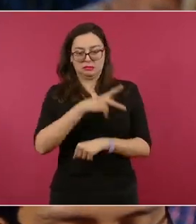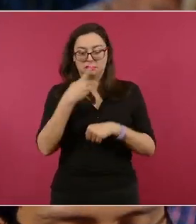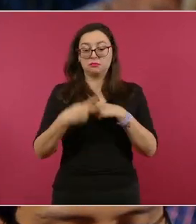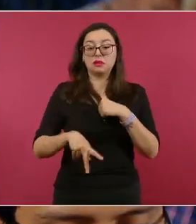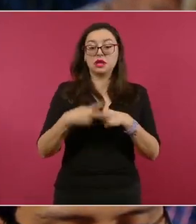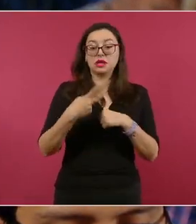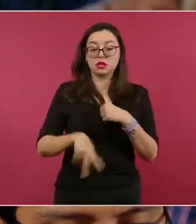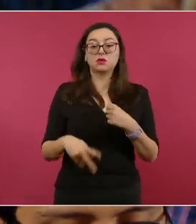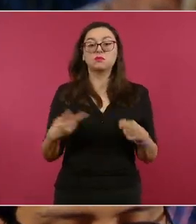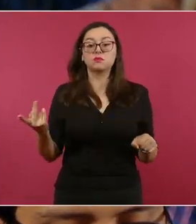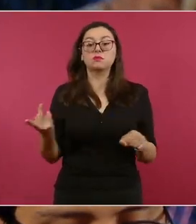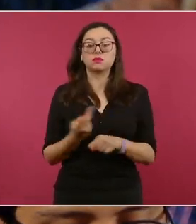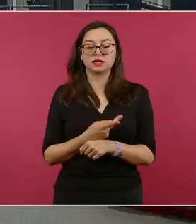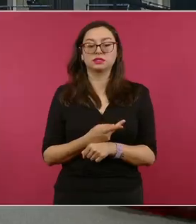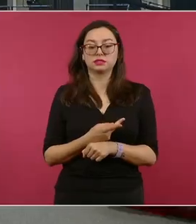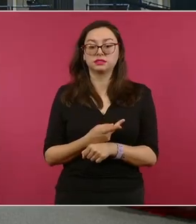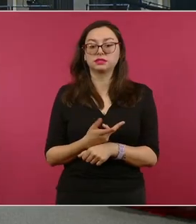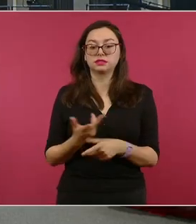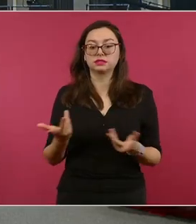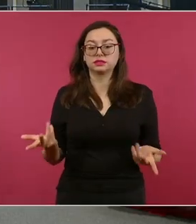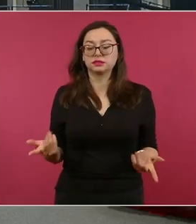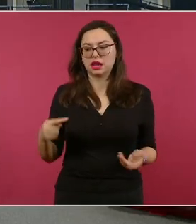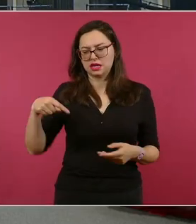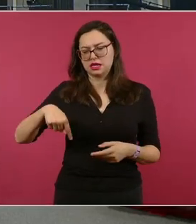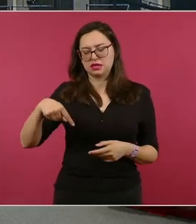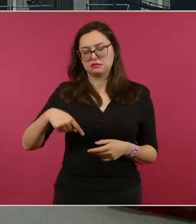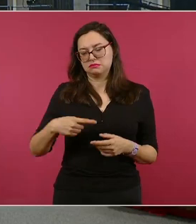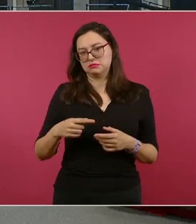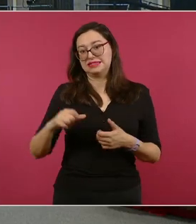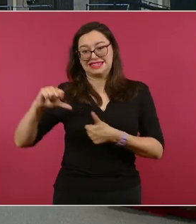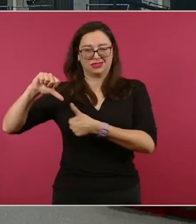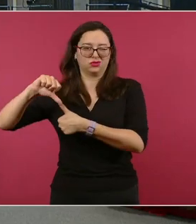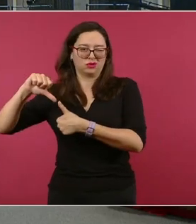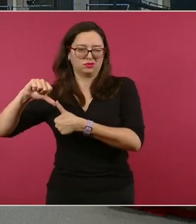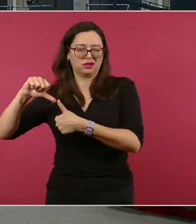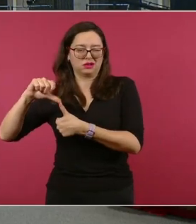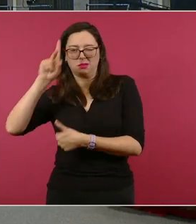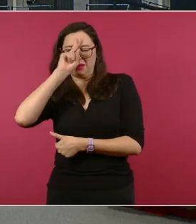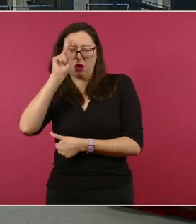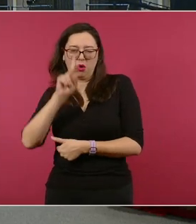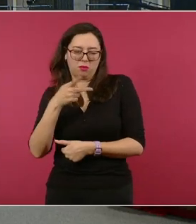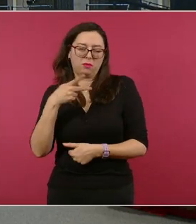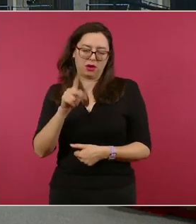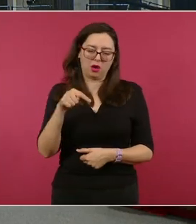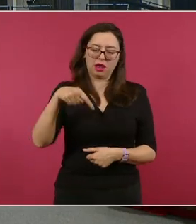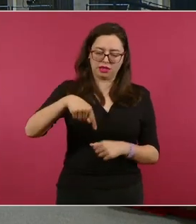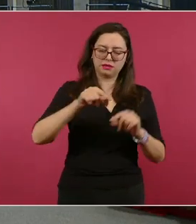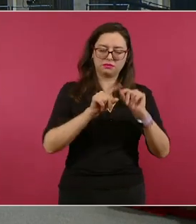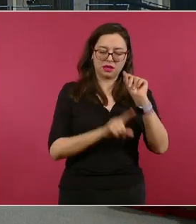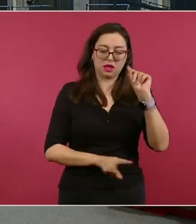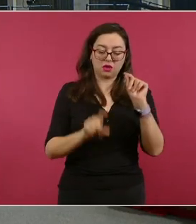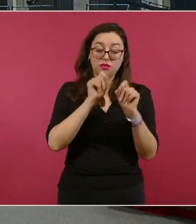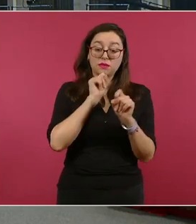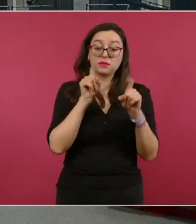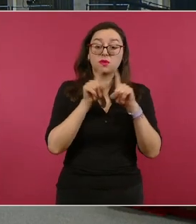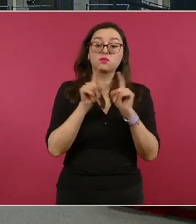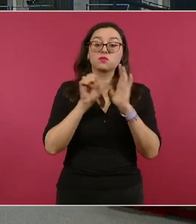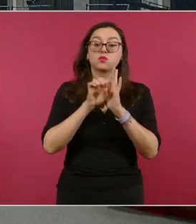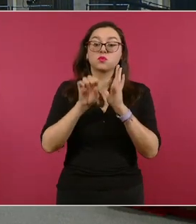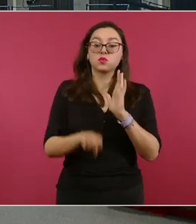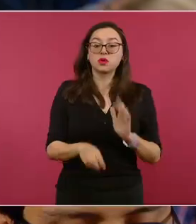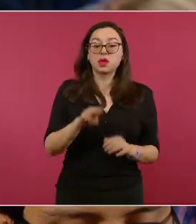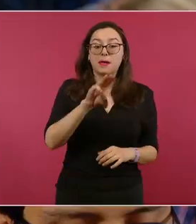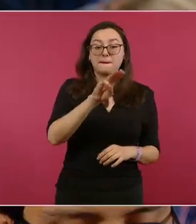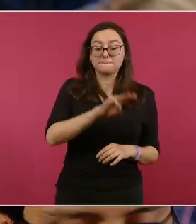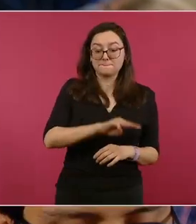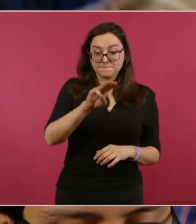sí se dan casos, pues hay víctimas en ese sentido. Por ejemplo, en el caso de Michoacán, quisiera detenerme un poco en este caso porque